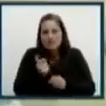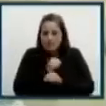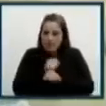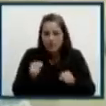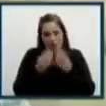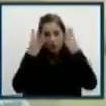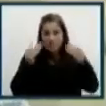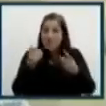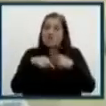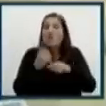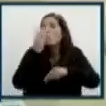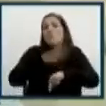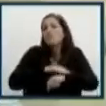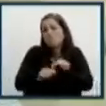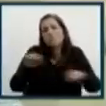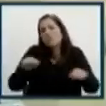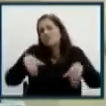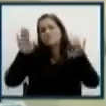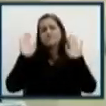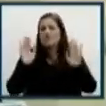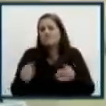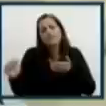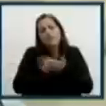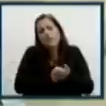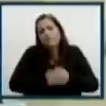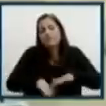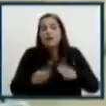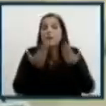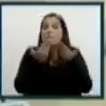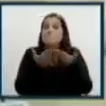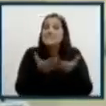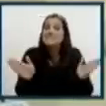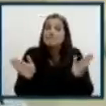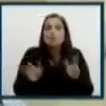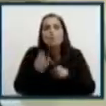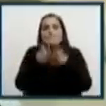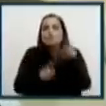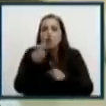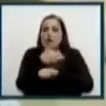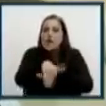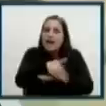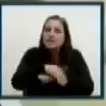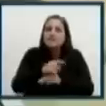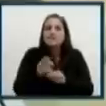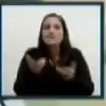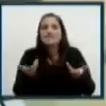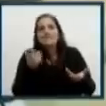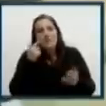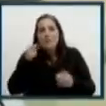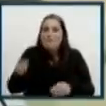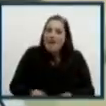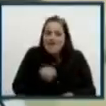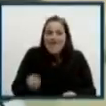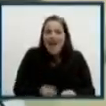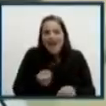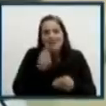Pero llegó un momento que lo logré, la gente al principio en la calle un poco me daba manija,